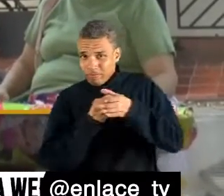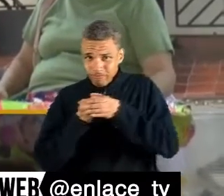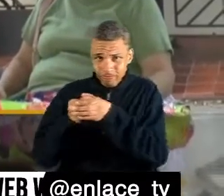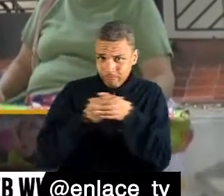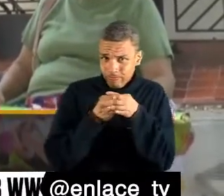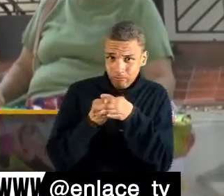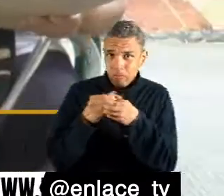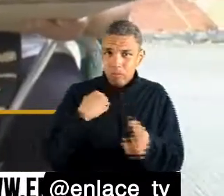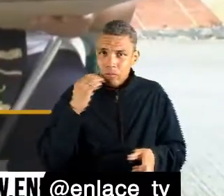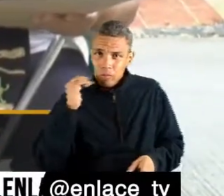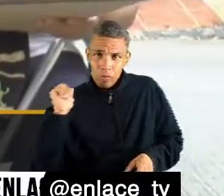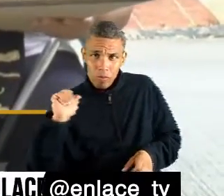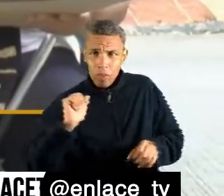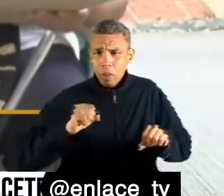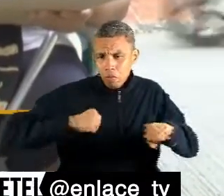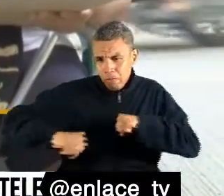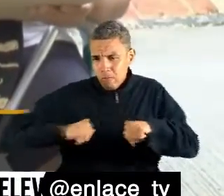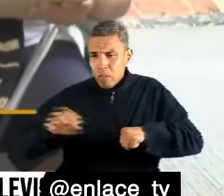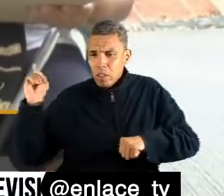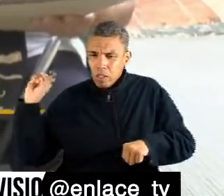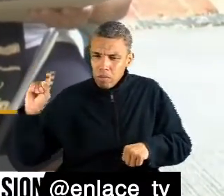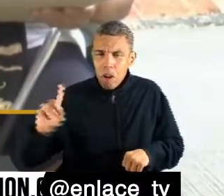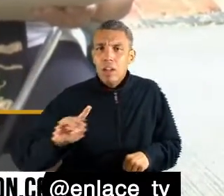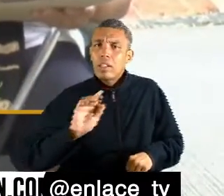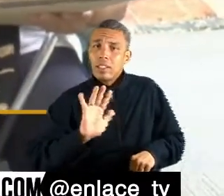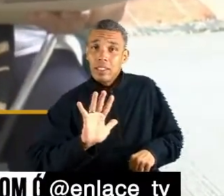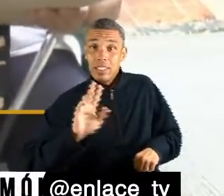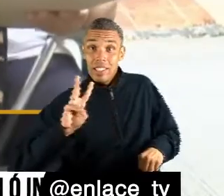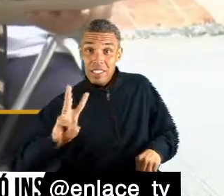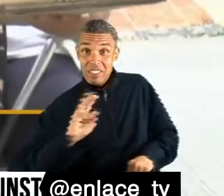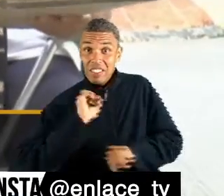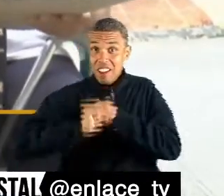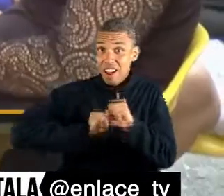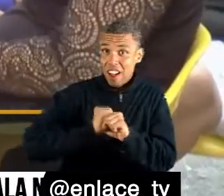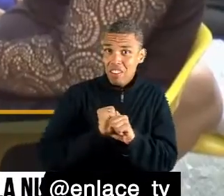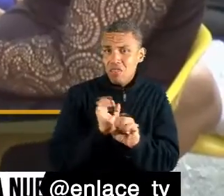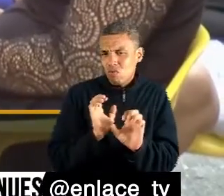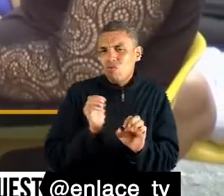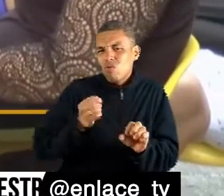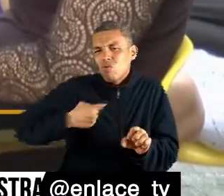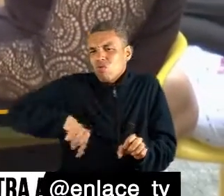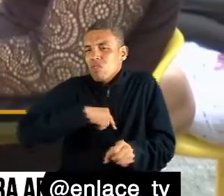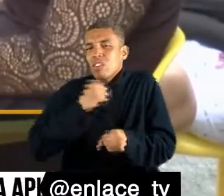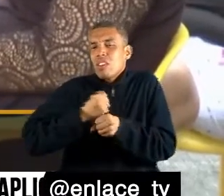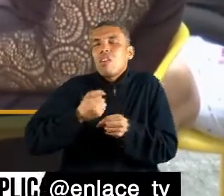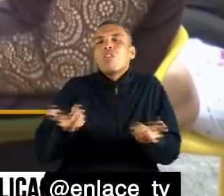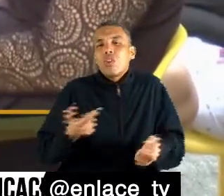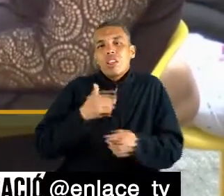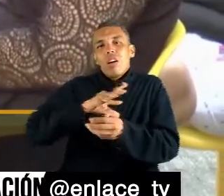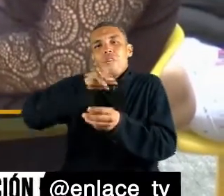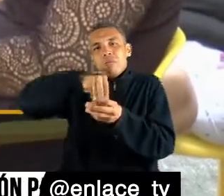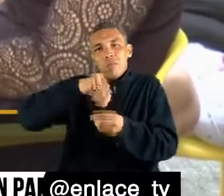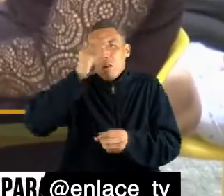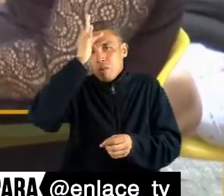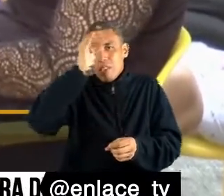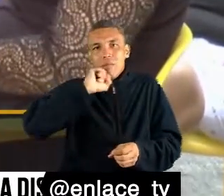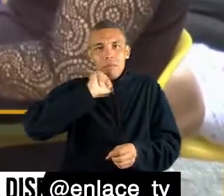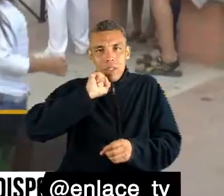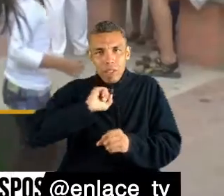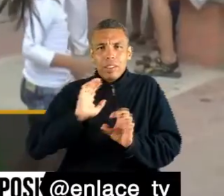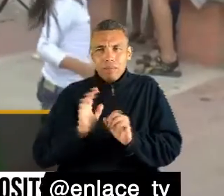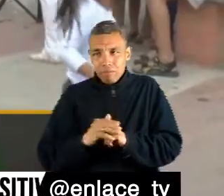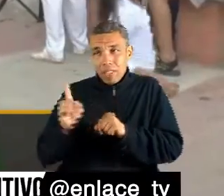Damas Voluntarias Portal tiene 53 años de estar dentro del hospital. Y hay muchos empresarios que nos han estado colaborando, almacenes,